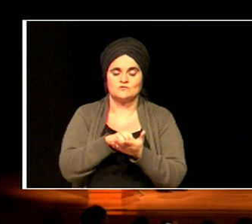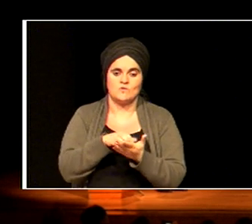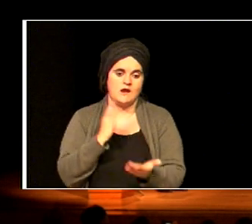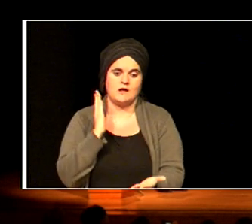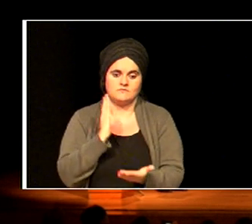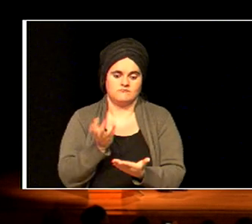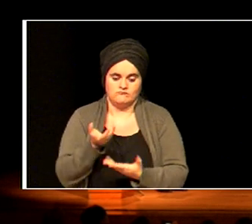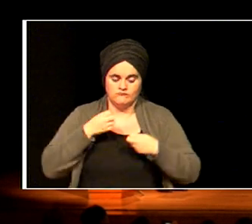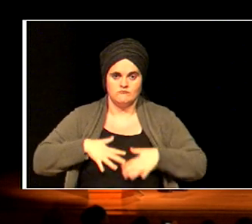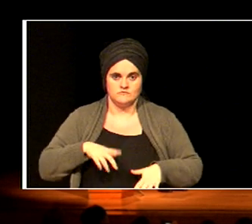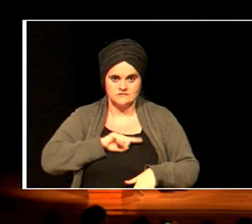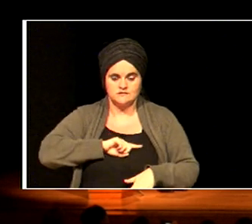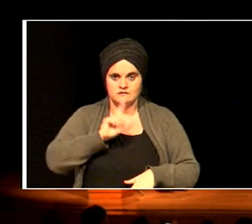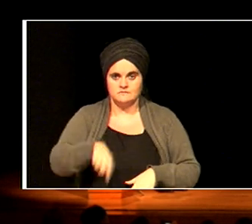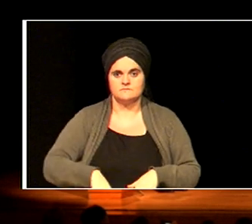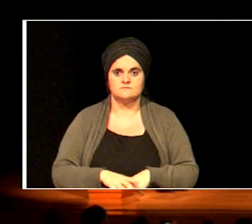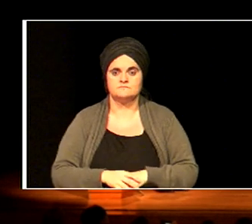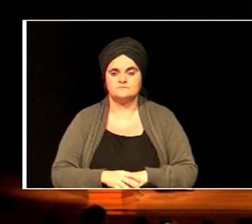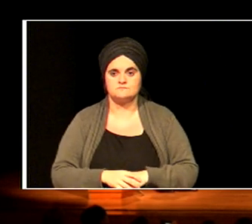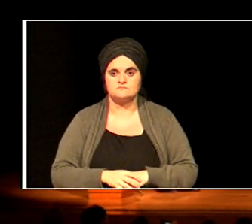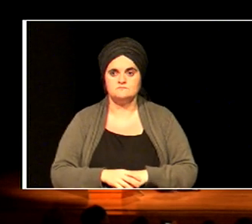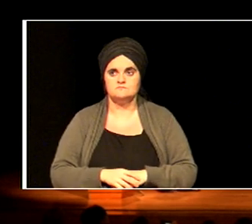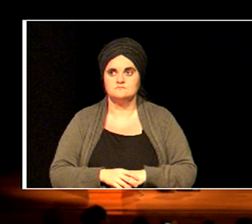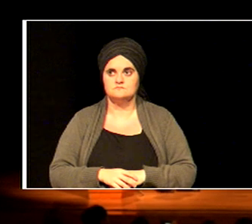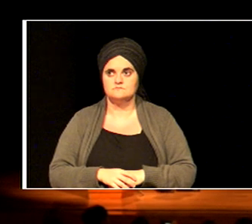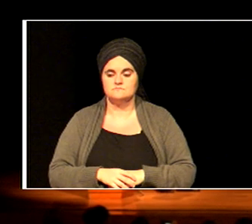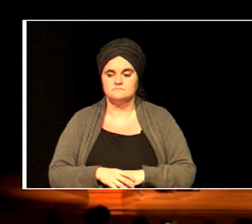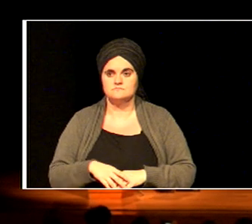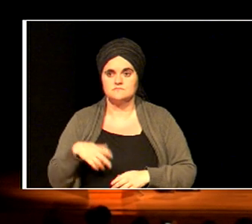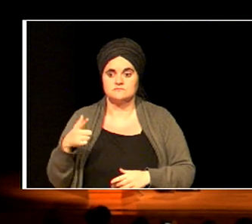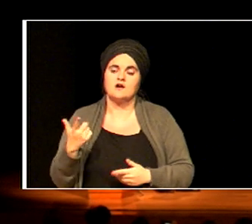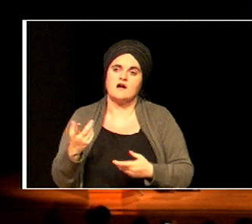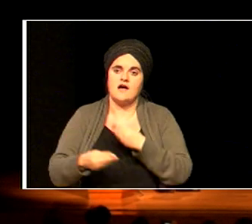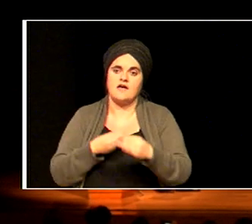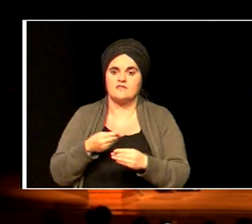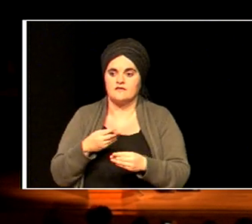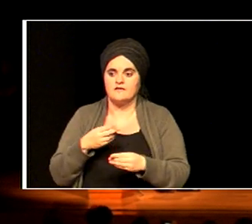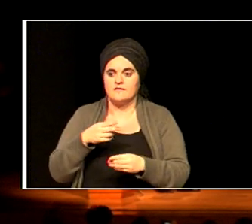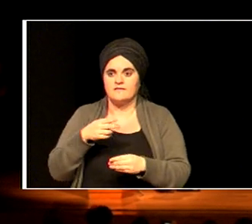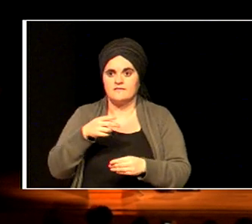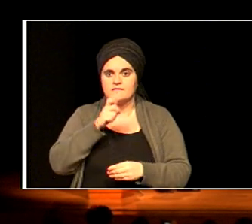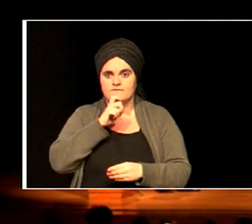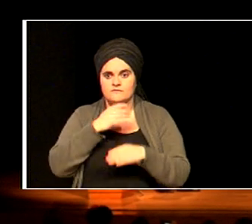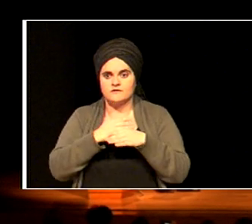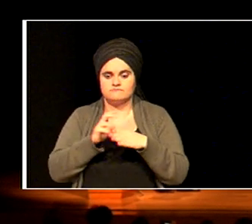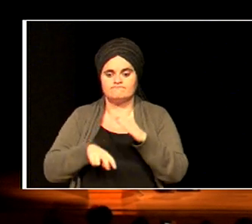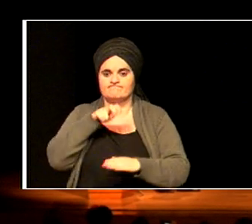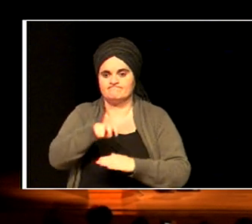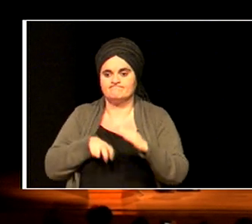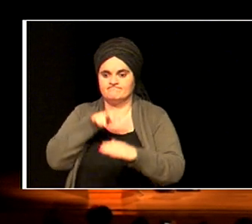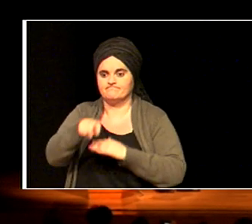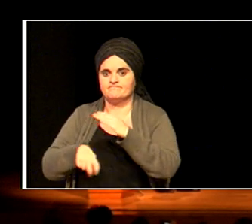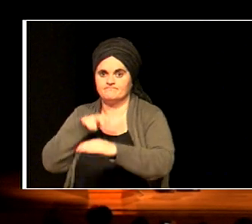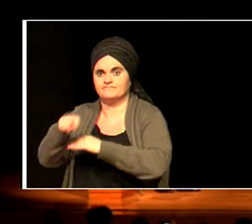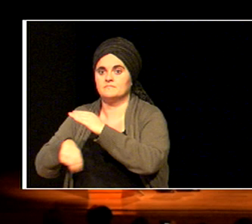en ella, podía hacer que superásemos como todas las dificultades, ¿no? Y yo creo que eso ha sido una